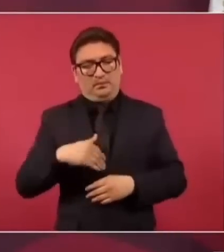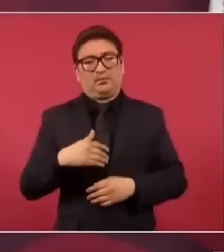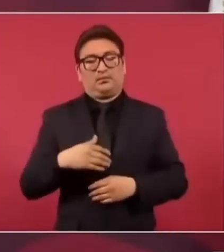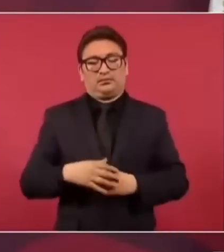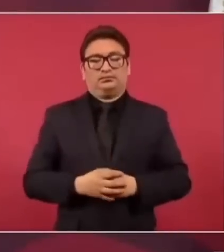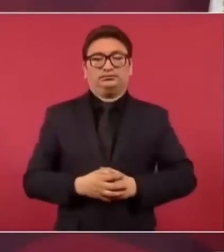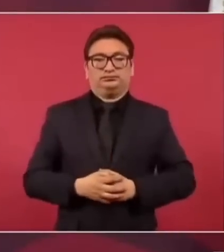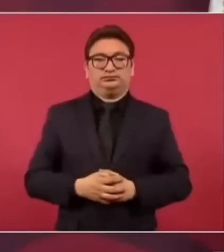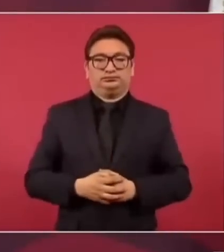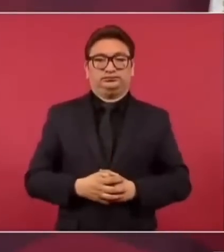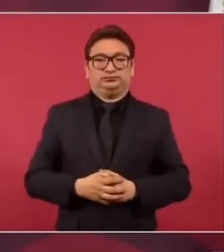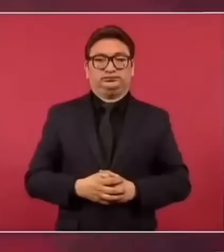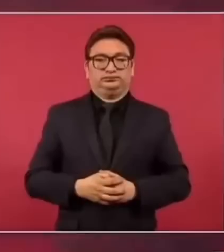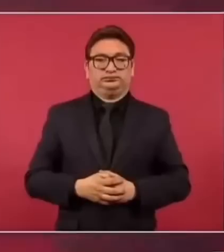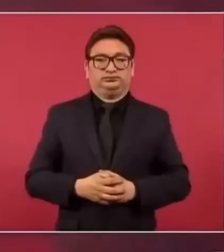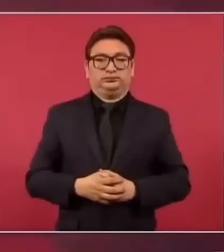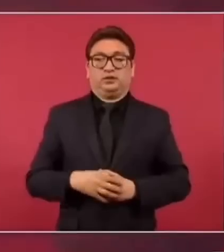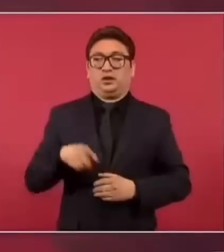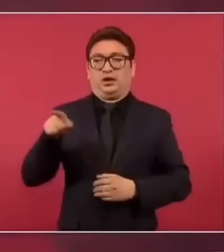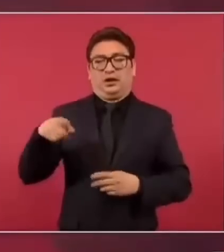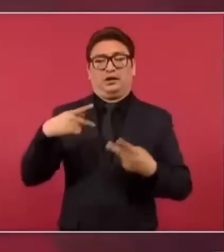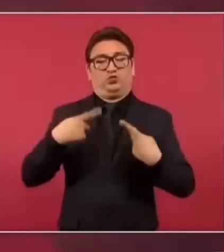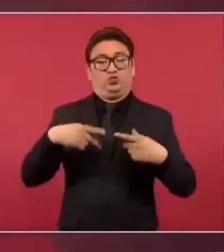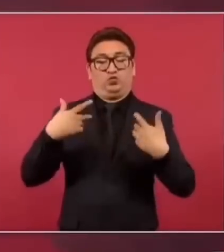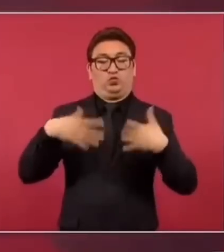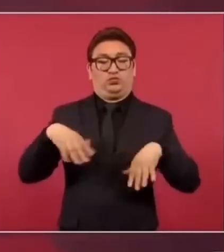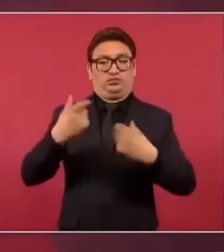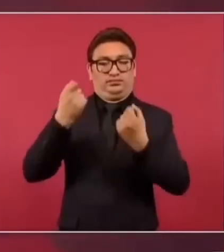que admiro mucho,